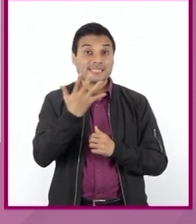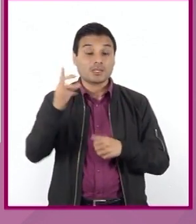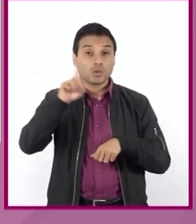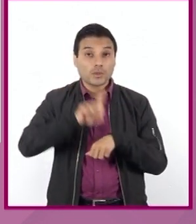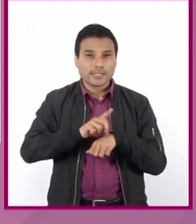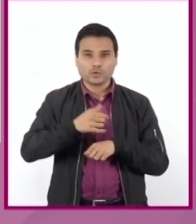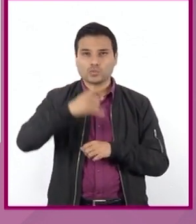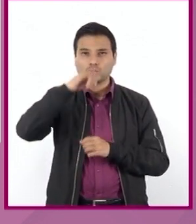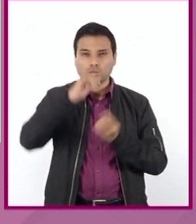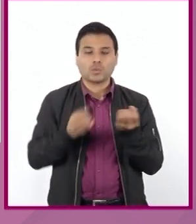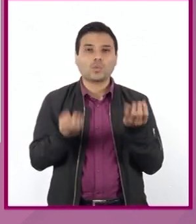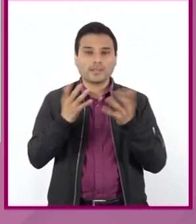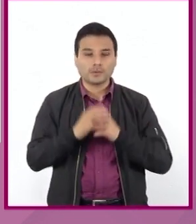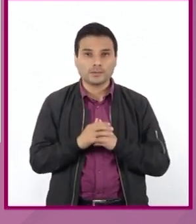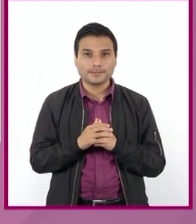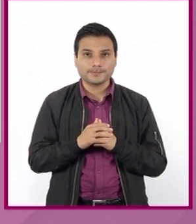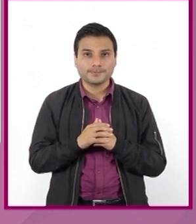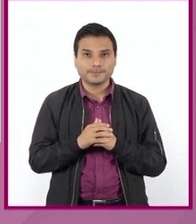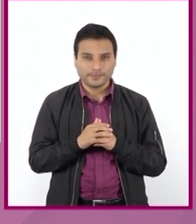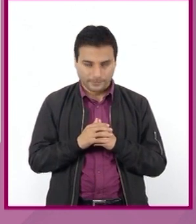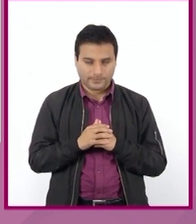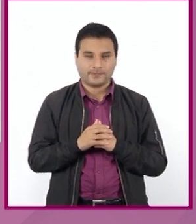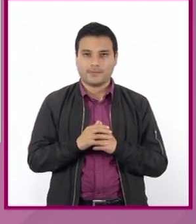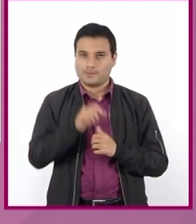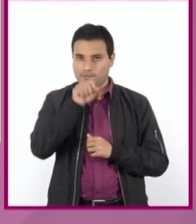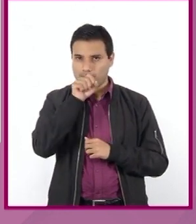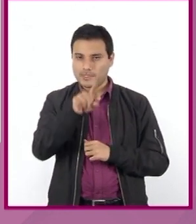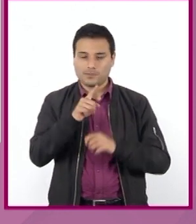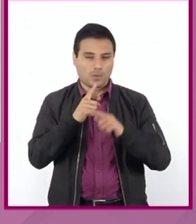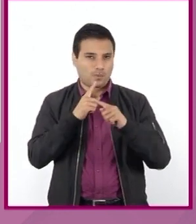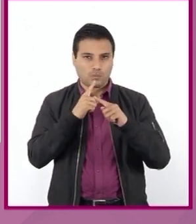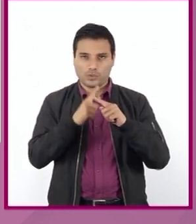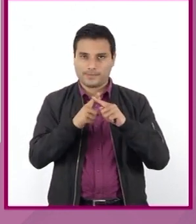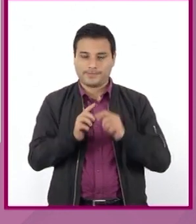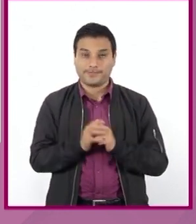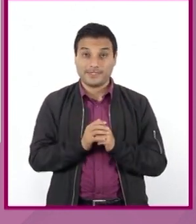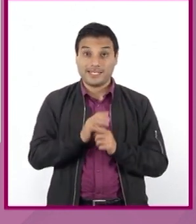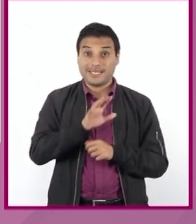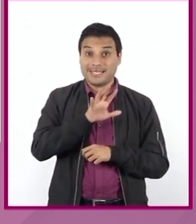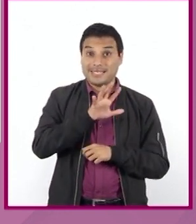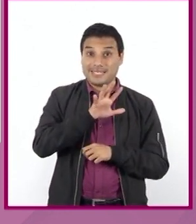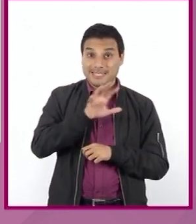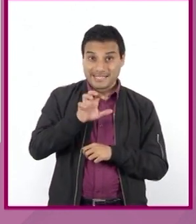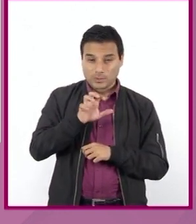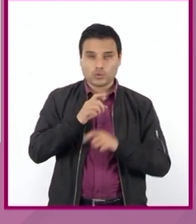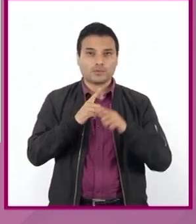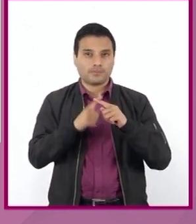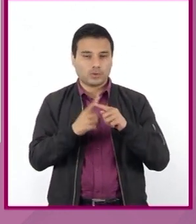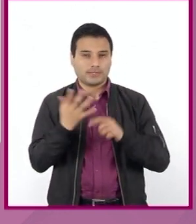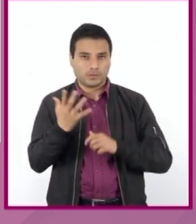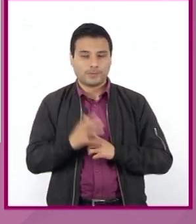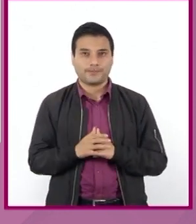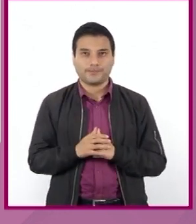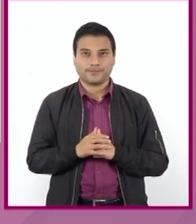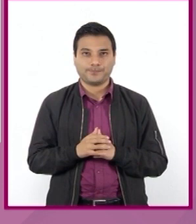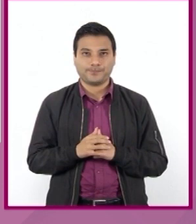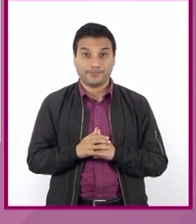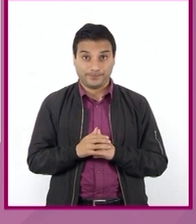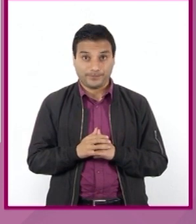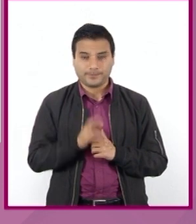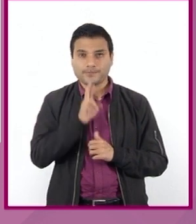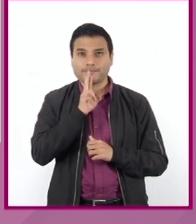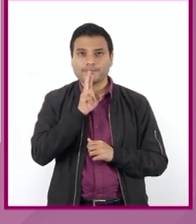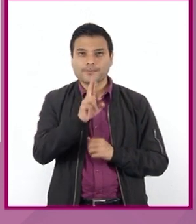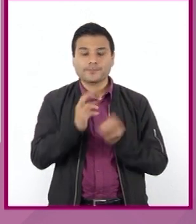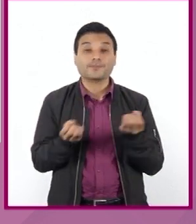día? Se continúa multiplicando la cantidad de refresco, que es 500 mililitros por 5, cuyo